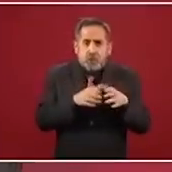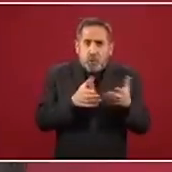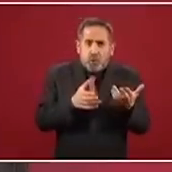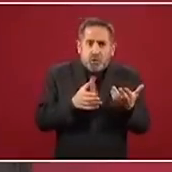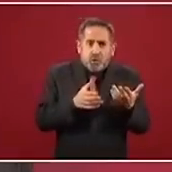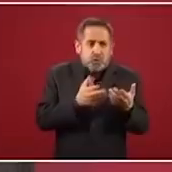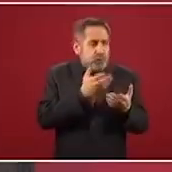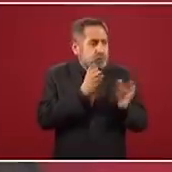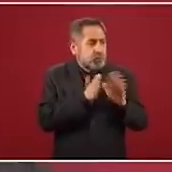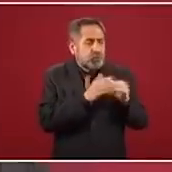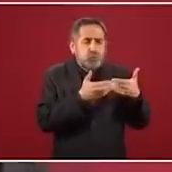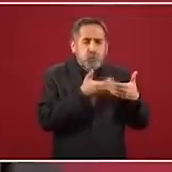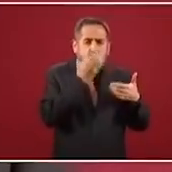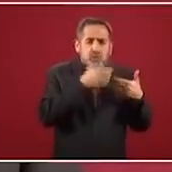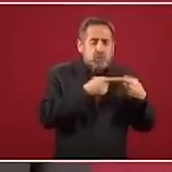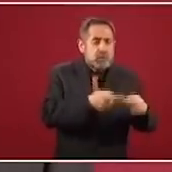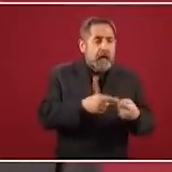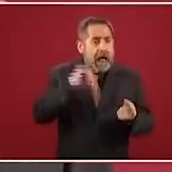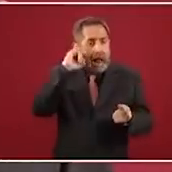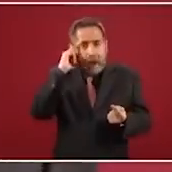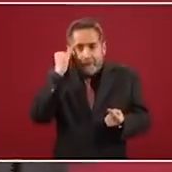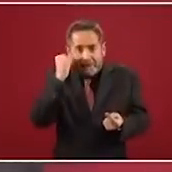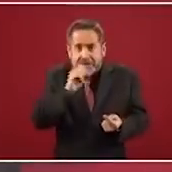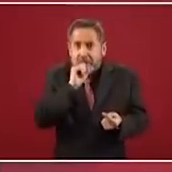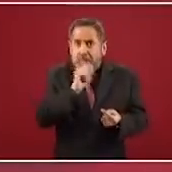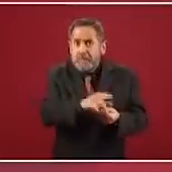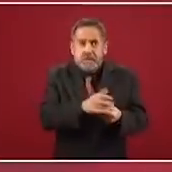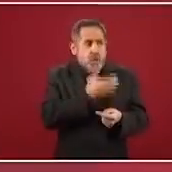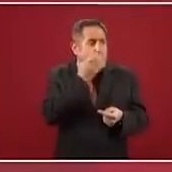conservadores, campesinos conservadores,